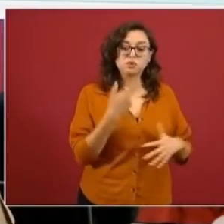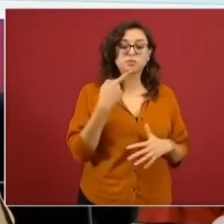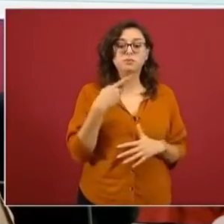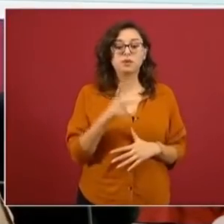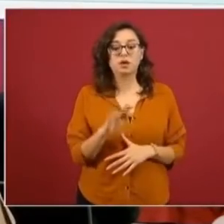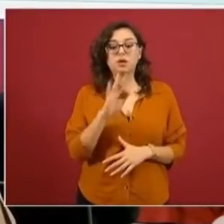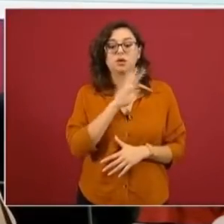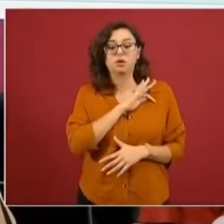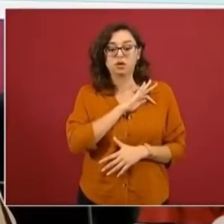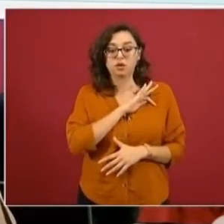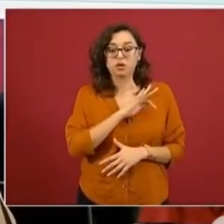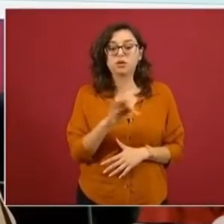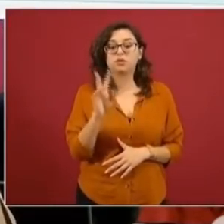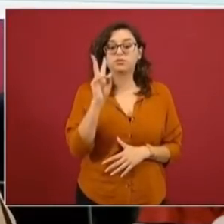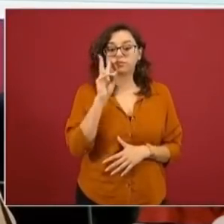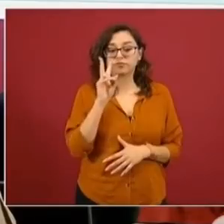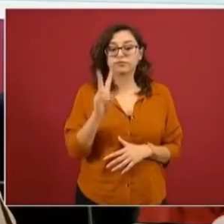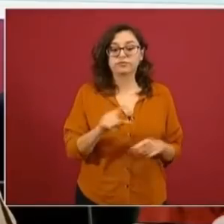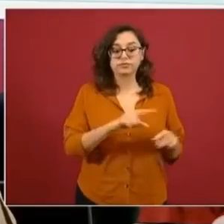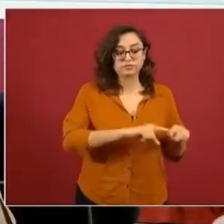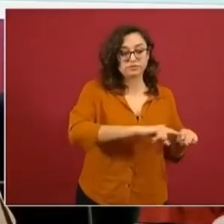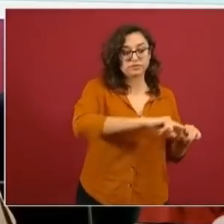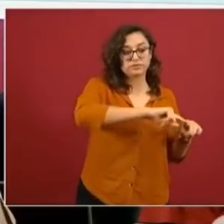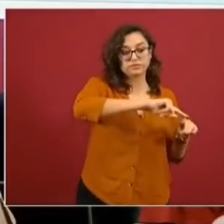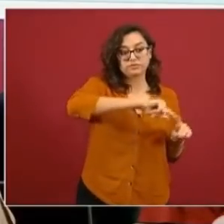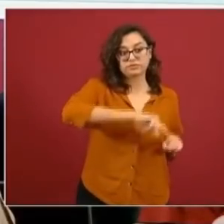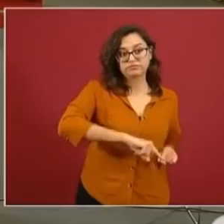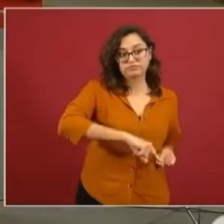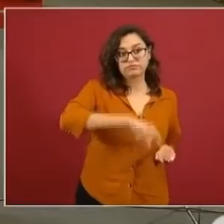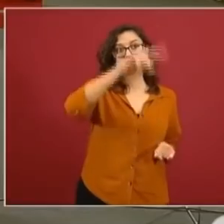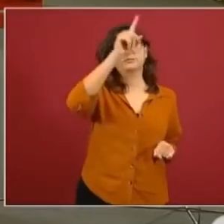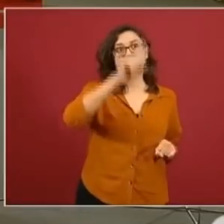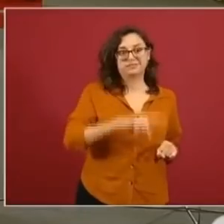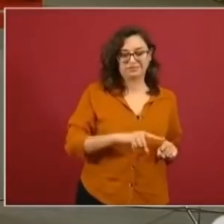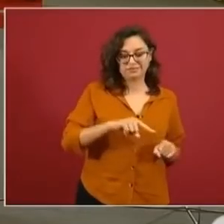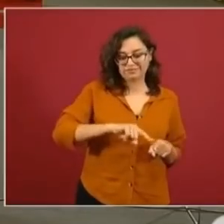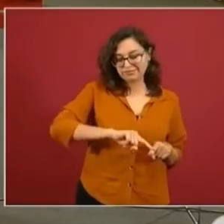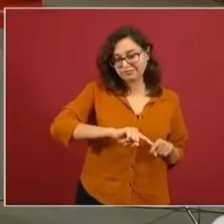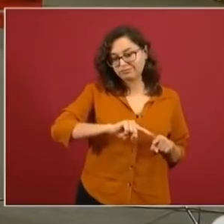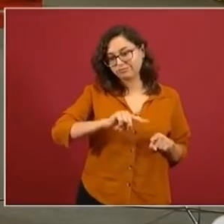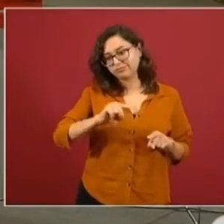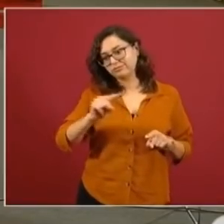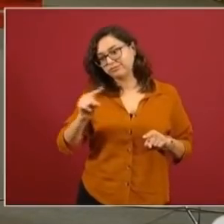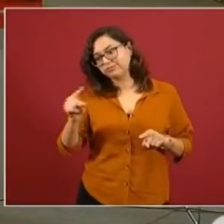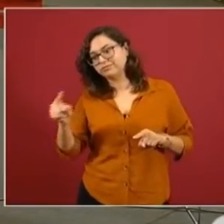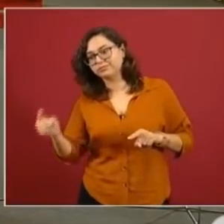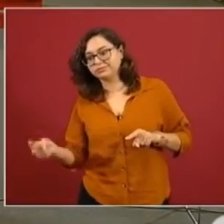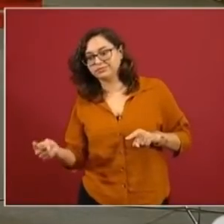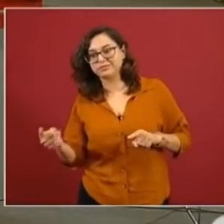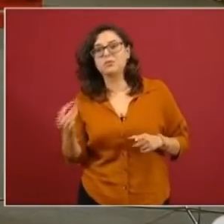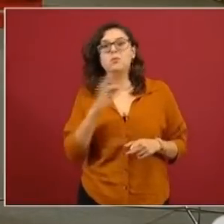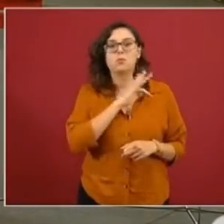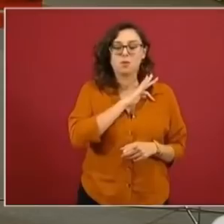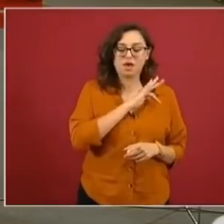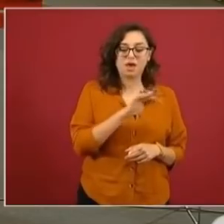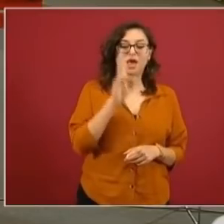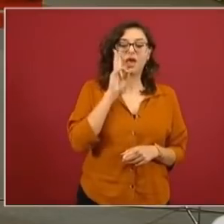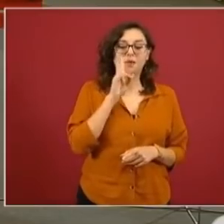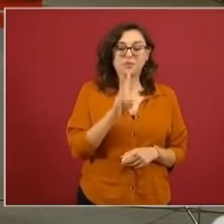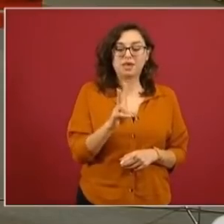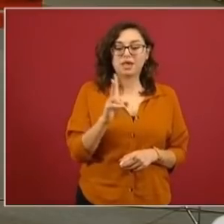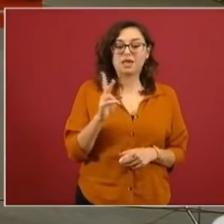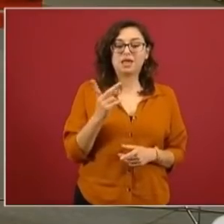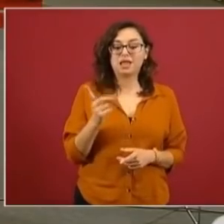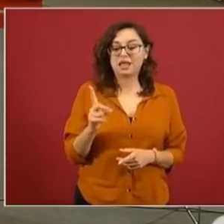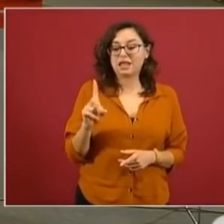el comportamiento de las curvas, ¿sí? En esta ocasión, tomando en cuenta el 31 de mayo, les